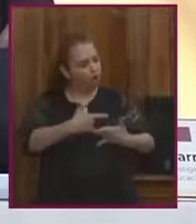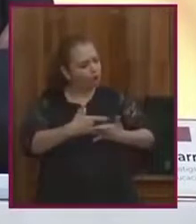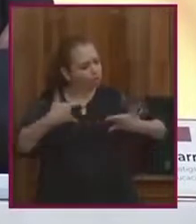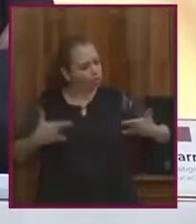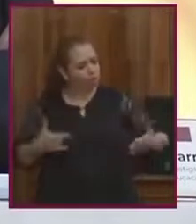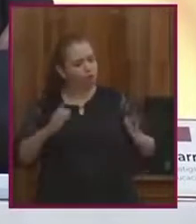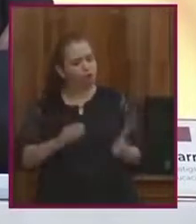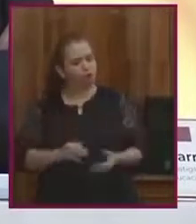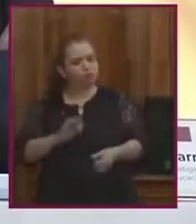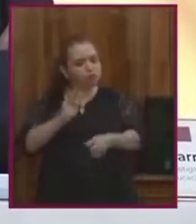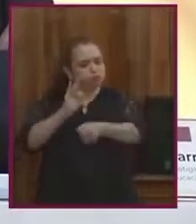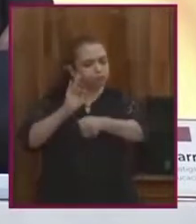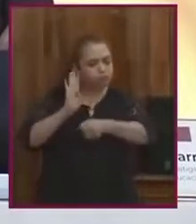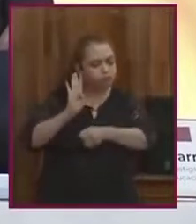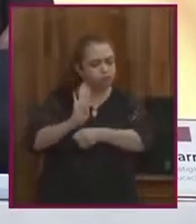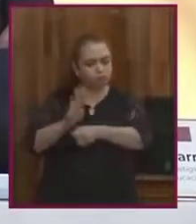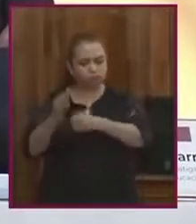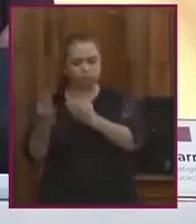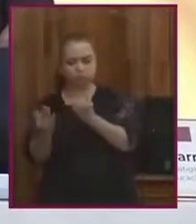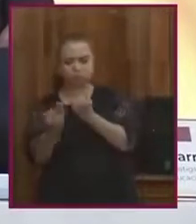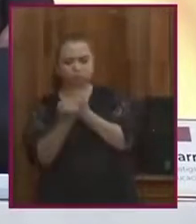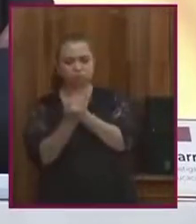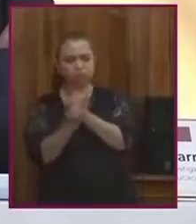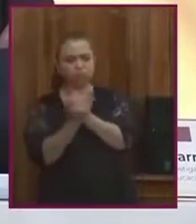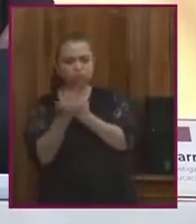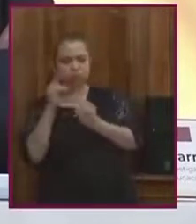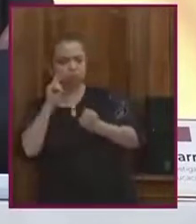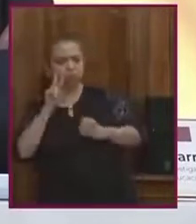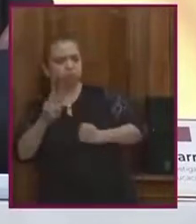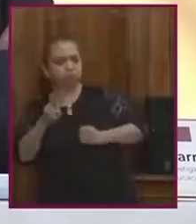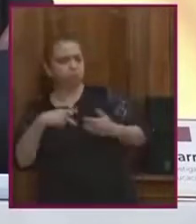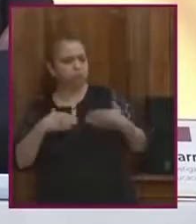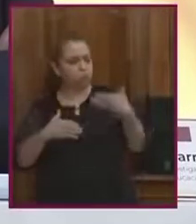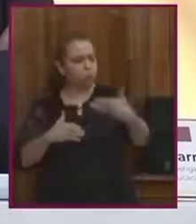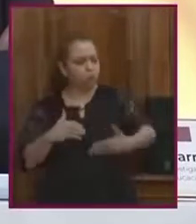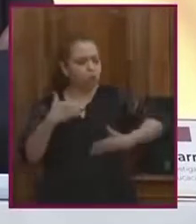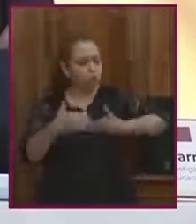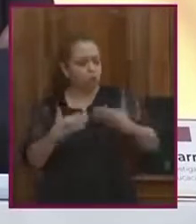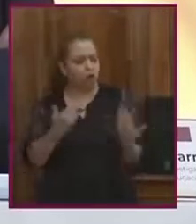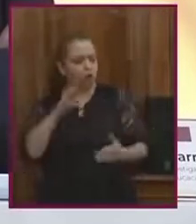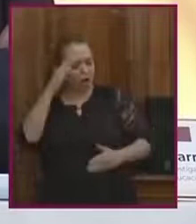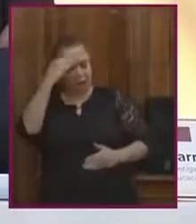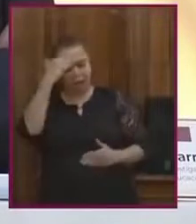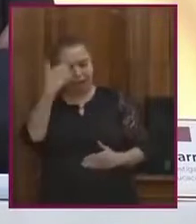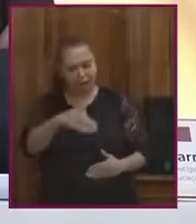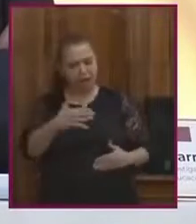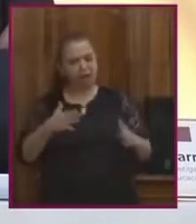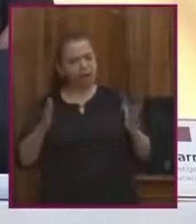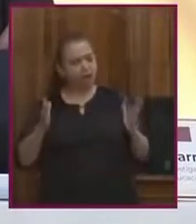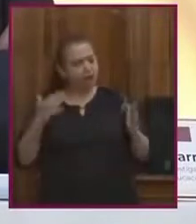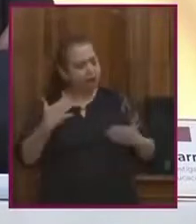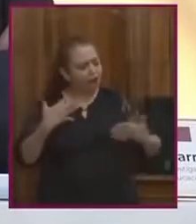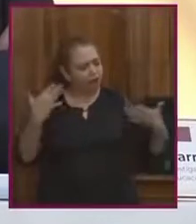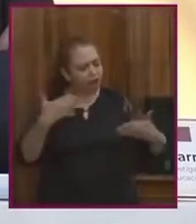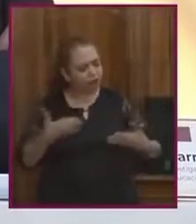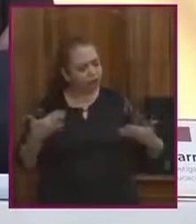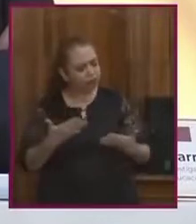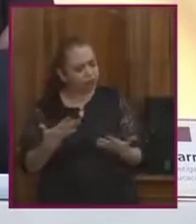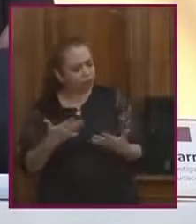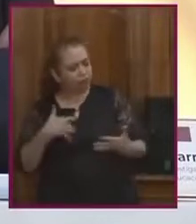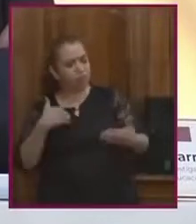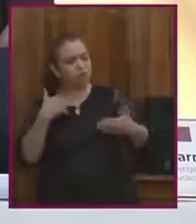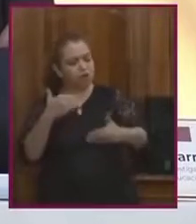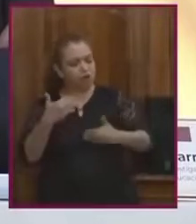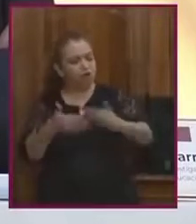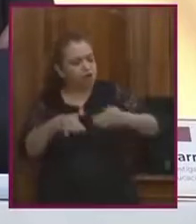y aún así, pese a todas las circunstancias, han sabido salir adelante y han sabido trabajar para nuestros alumnos.